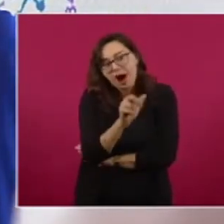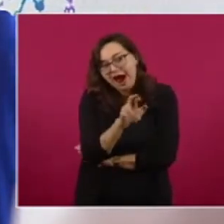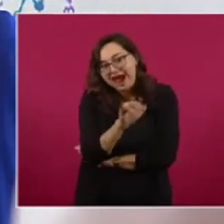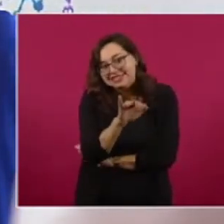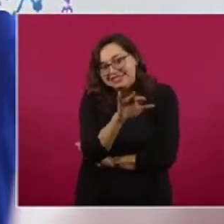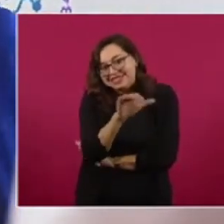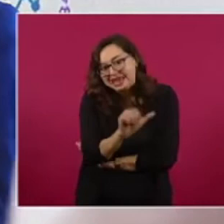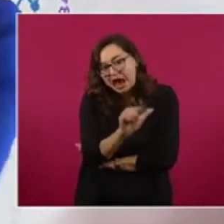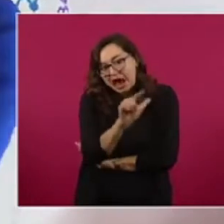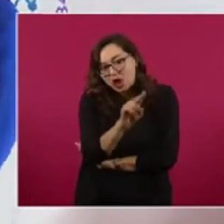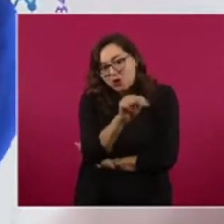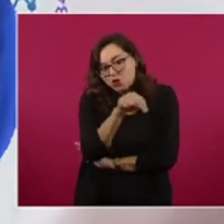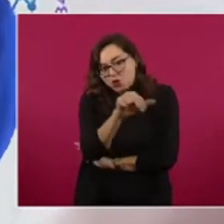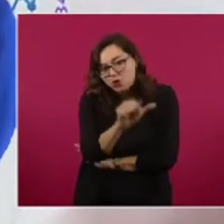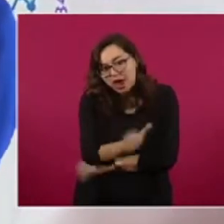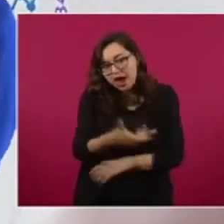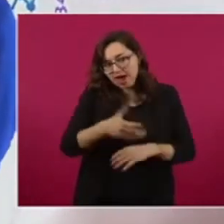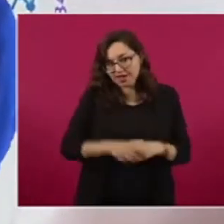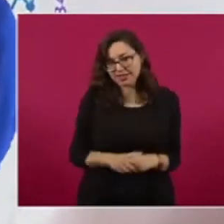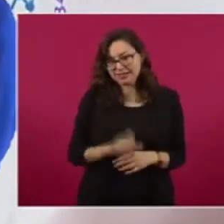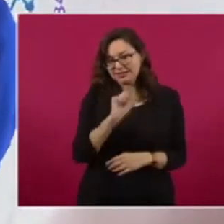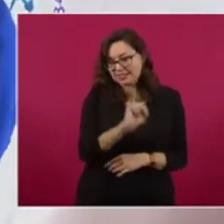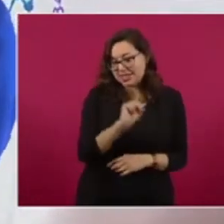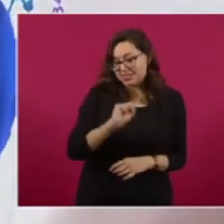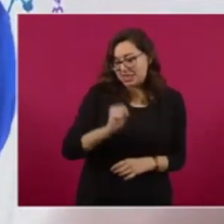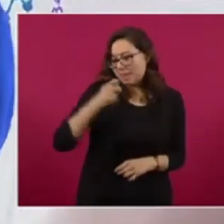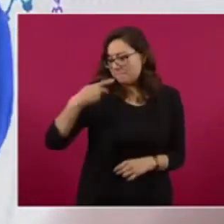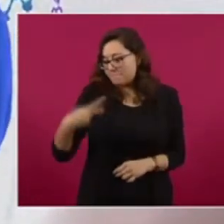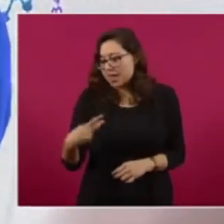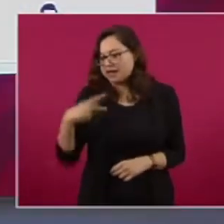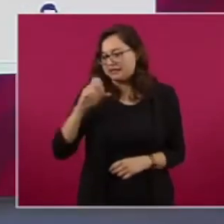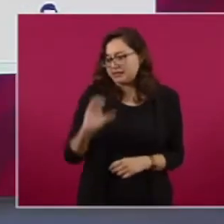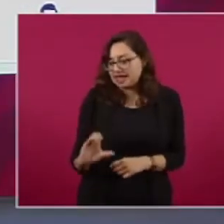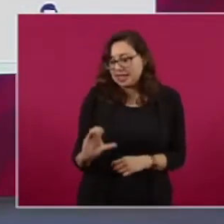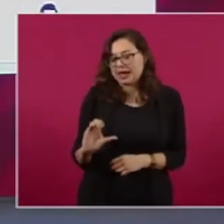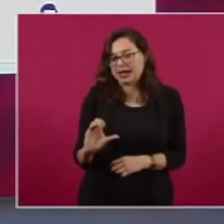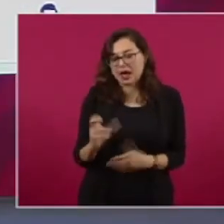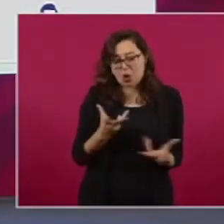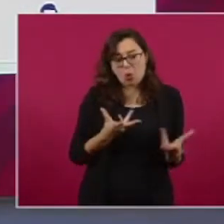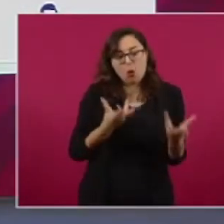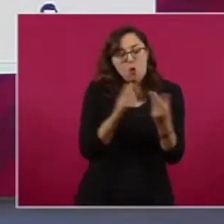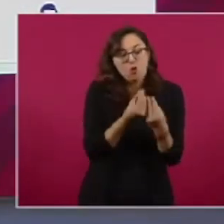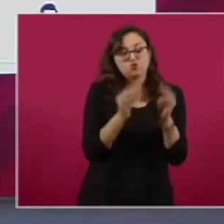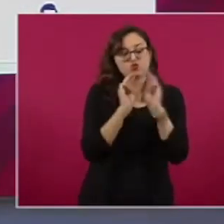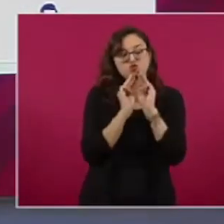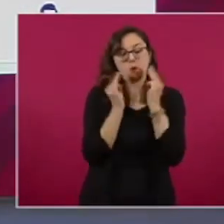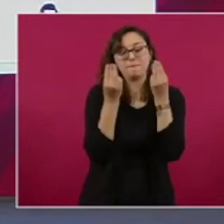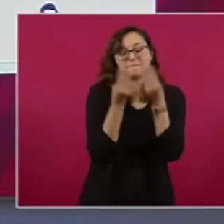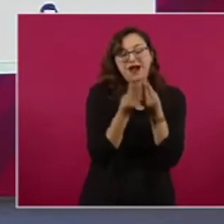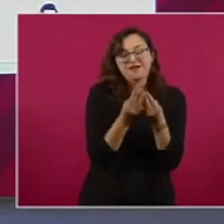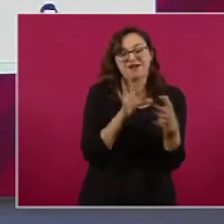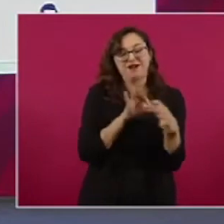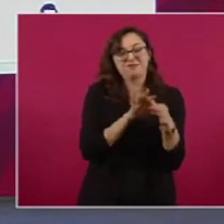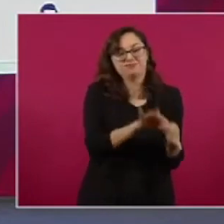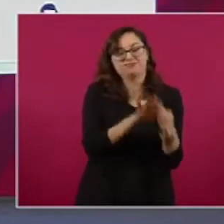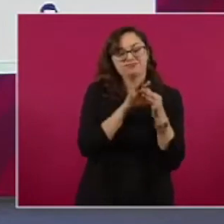Pues estaba asociado con una banda, entonces se